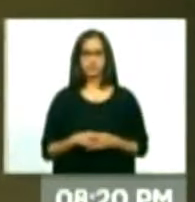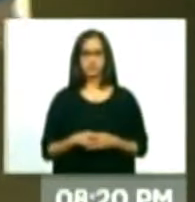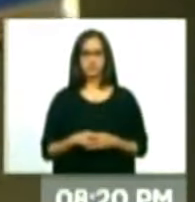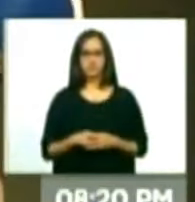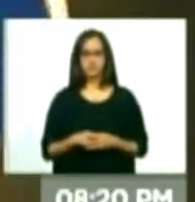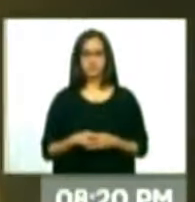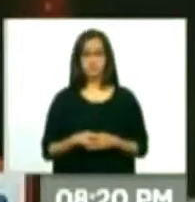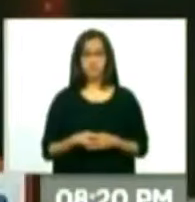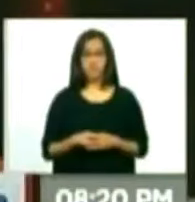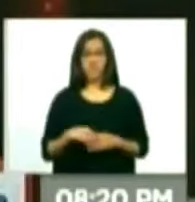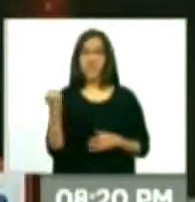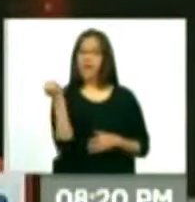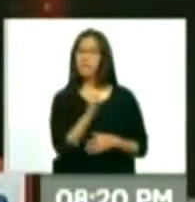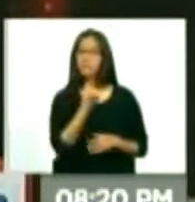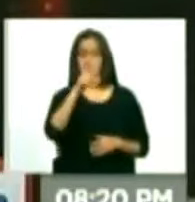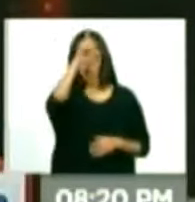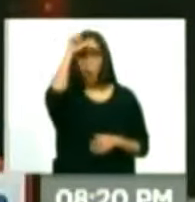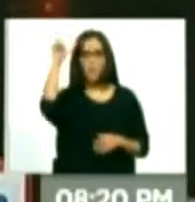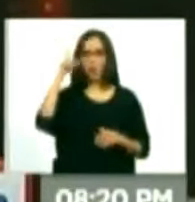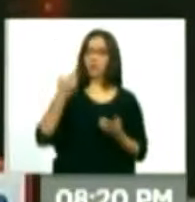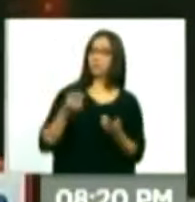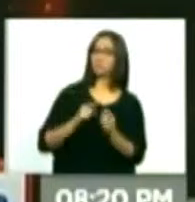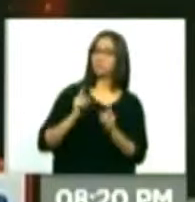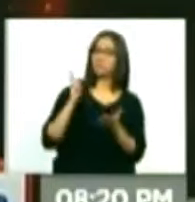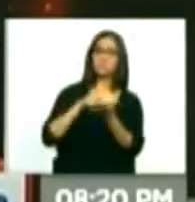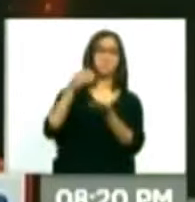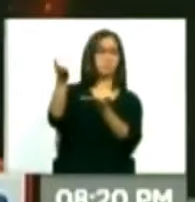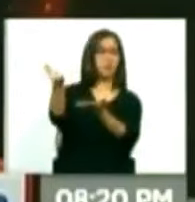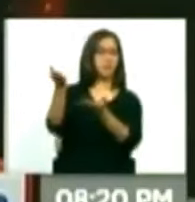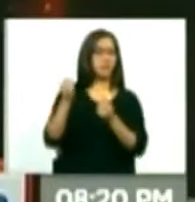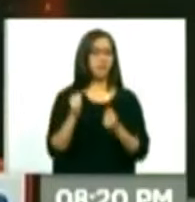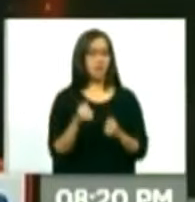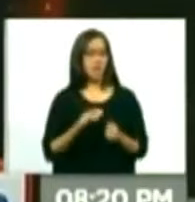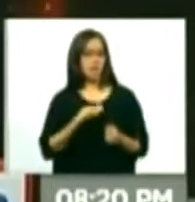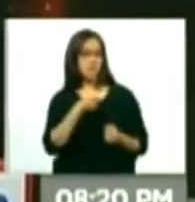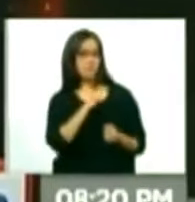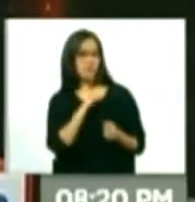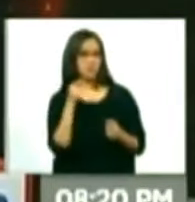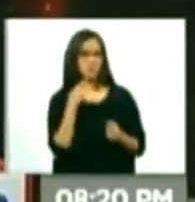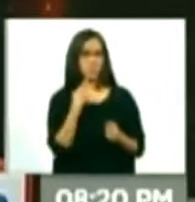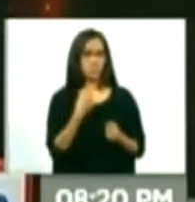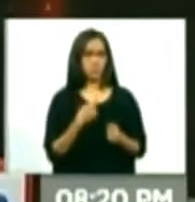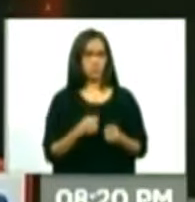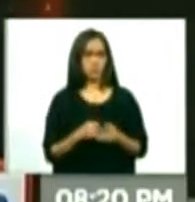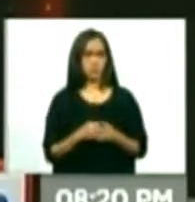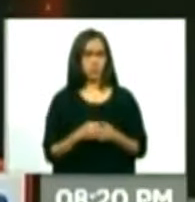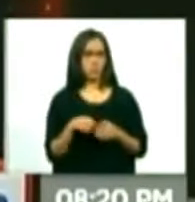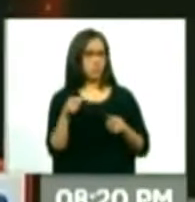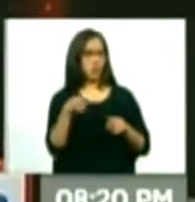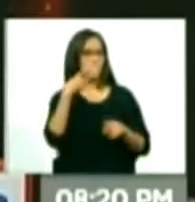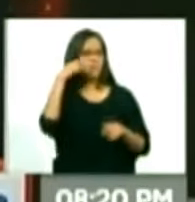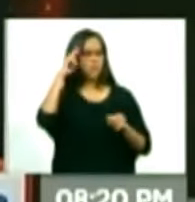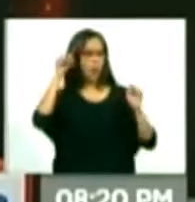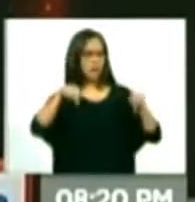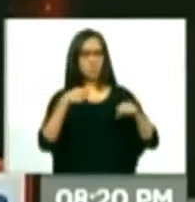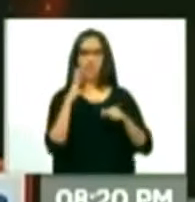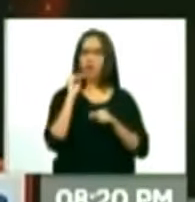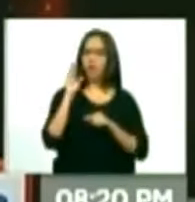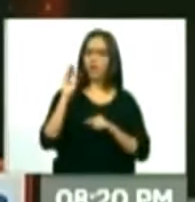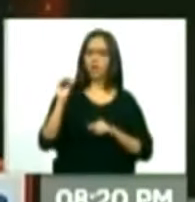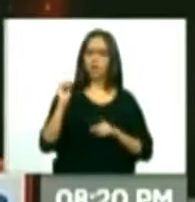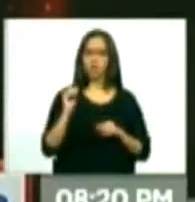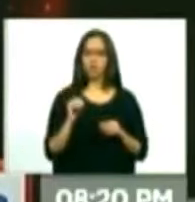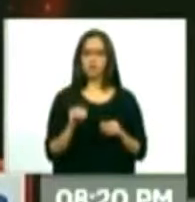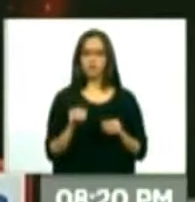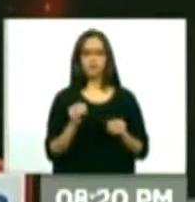El asesino de Leopoldo López por allá diciéndolo, y los pillos aquí diciendo. Dicen que van a hacer una